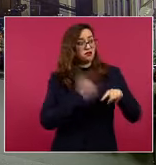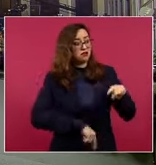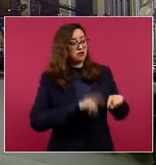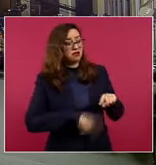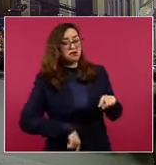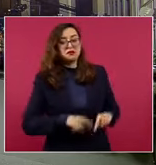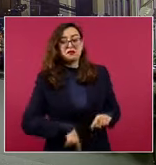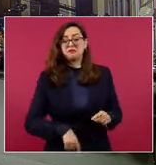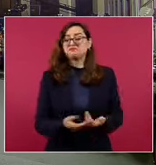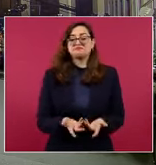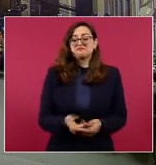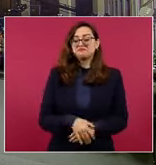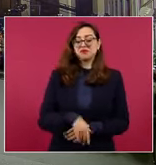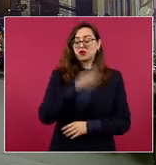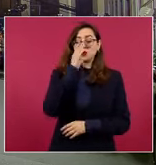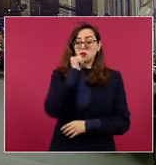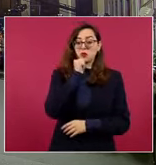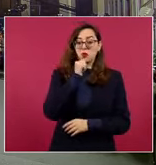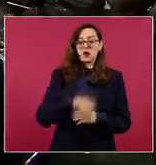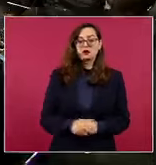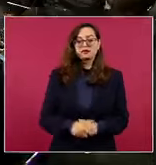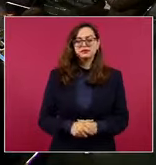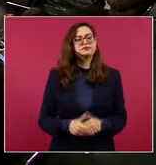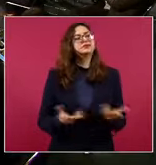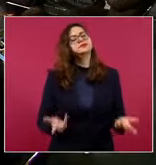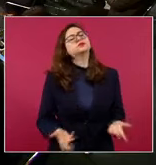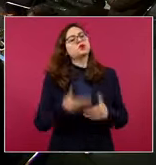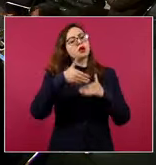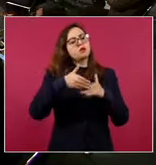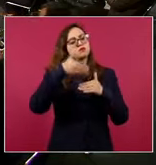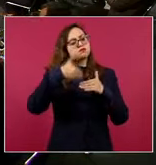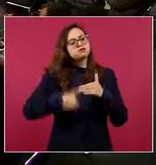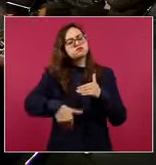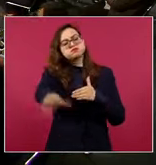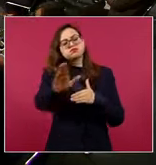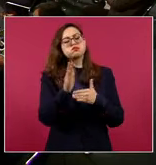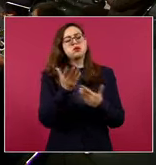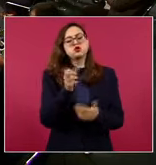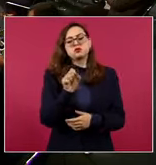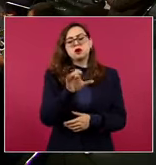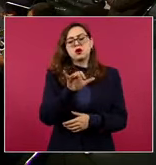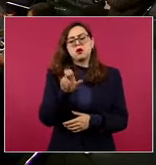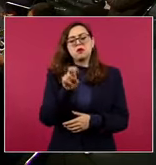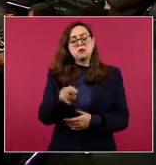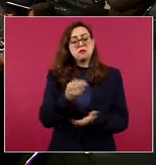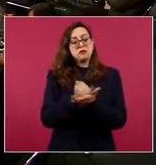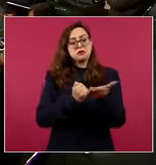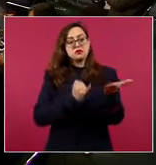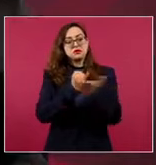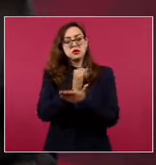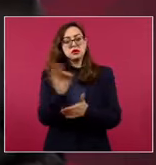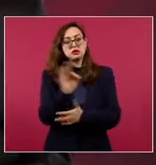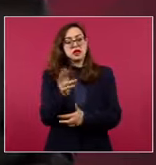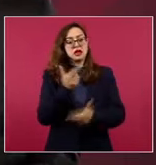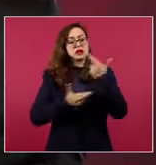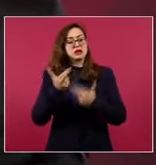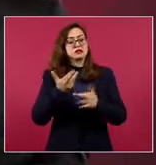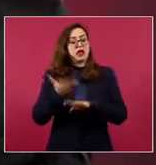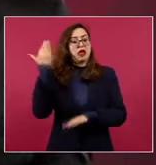¿Y ya cualquier decisión que tome el Poder Judicial entonces no podría retroceder nada de estas decisiones? No, que se nada, toman? Absolutamente, no le